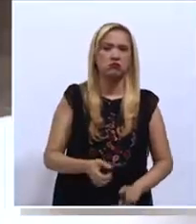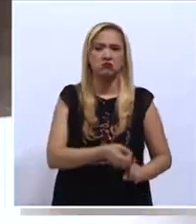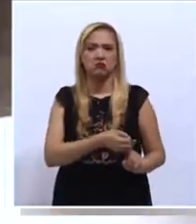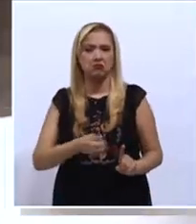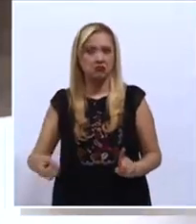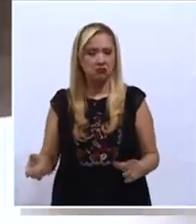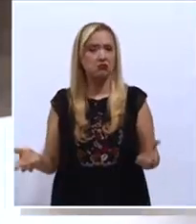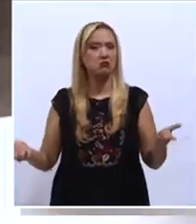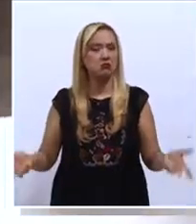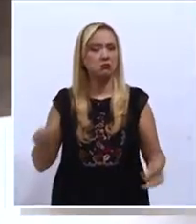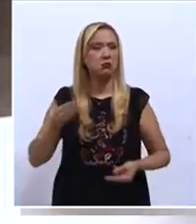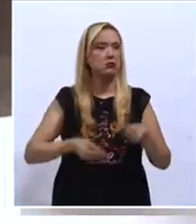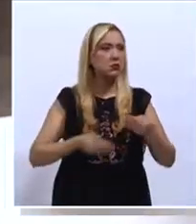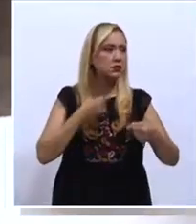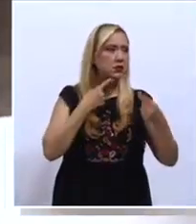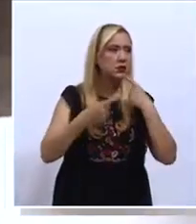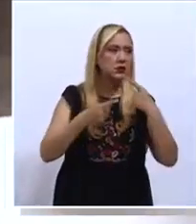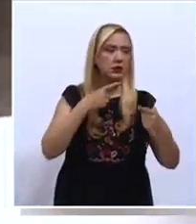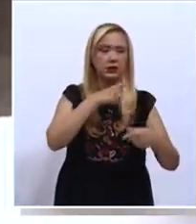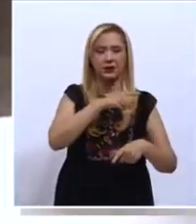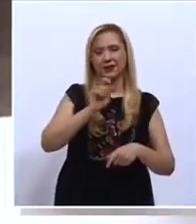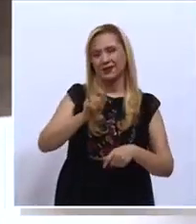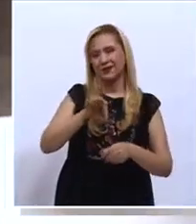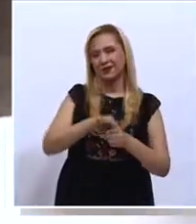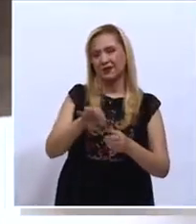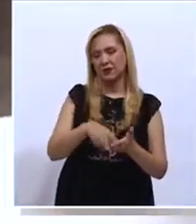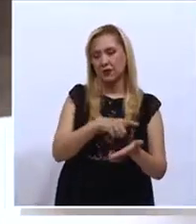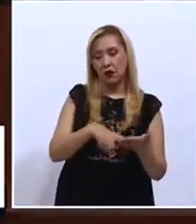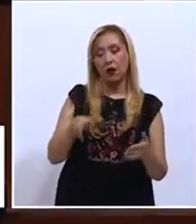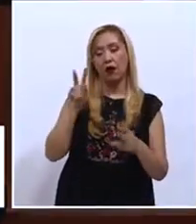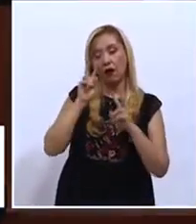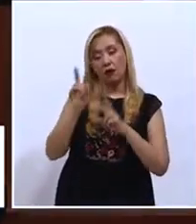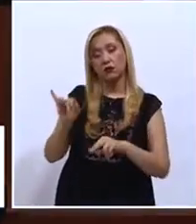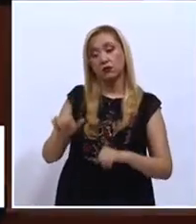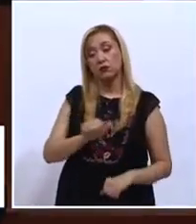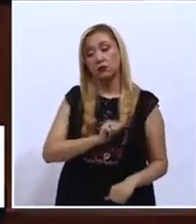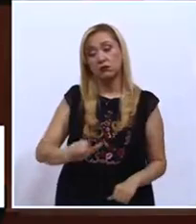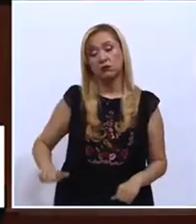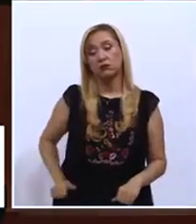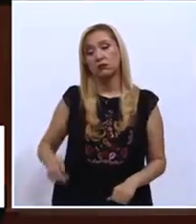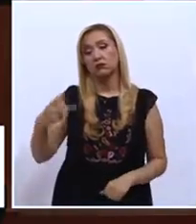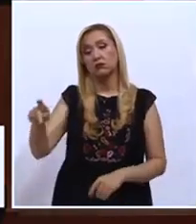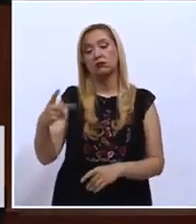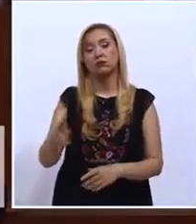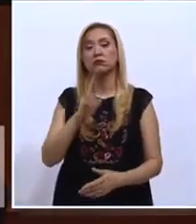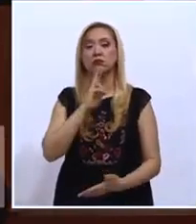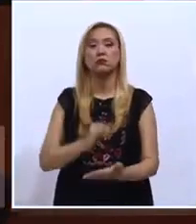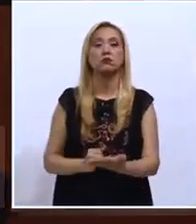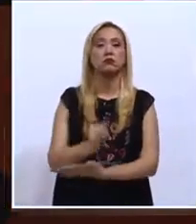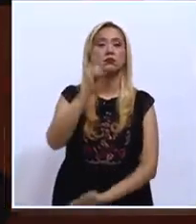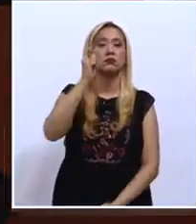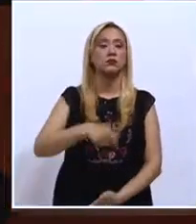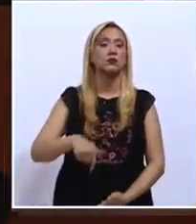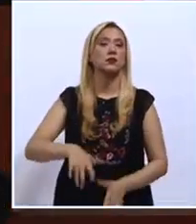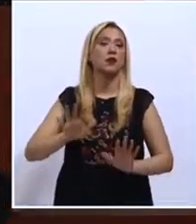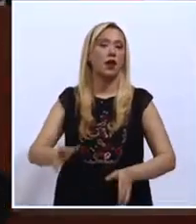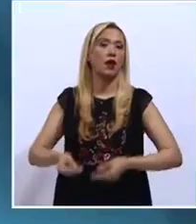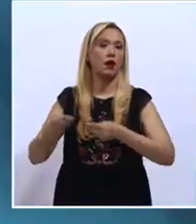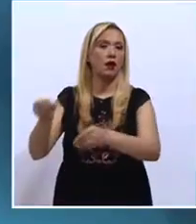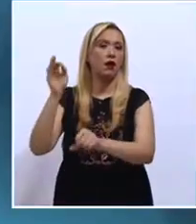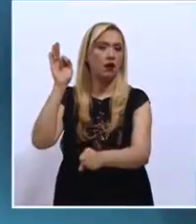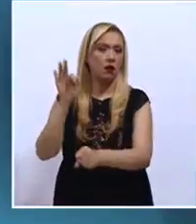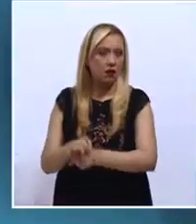magistrados consideraron que dicho reconocimiento por parte de la alcaldía derivó del cumplimiento de sentencias emitidas por el tribunal, pues